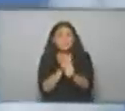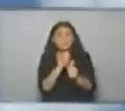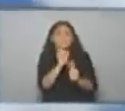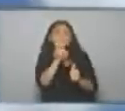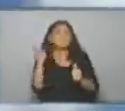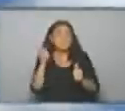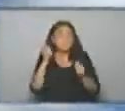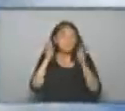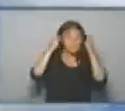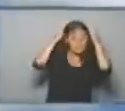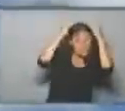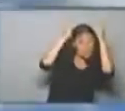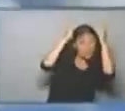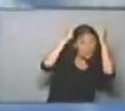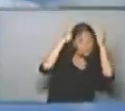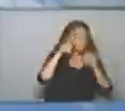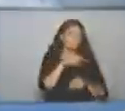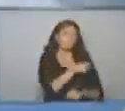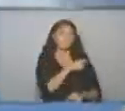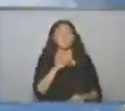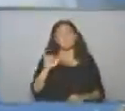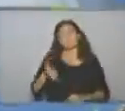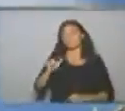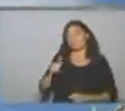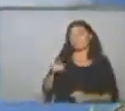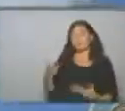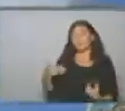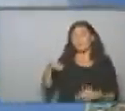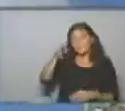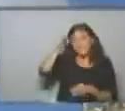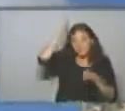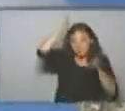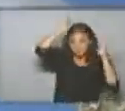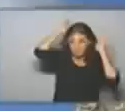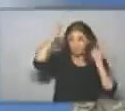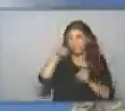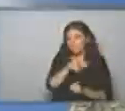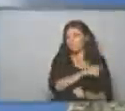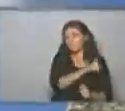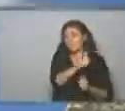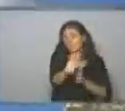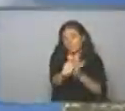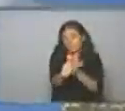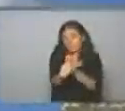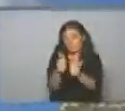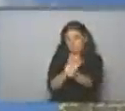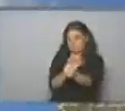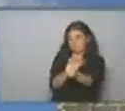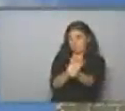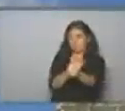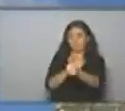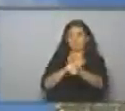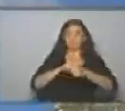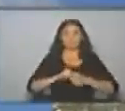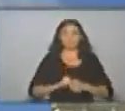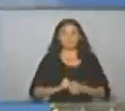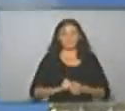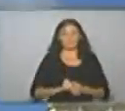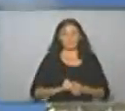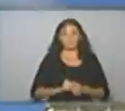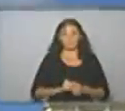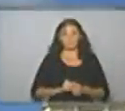Es probable, ¿no? Sí, que tendrán un saludo. Serán muchos, seguro, igual. Sí, pero por